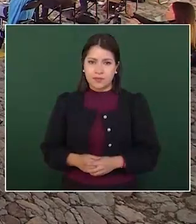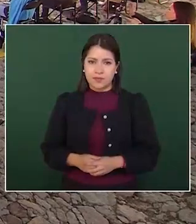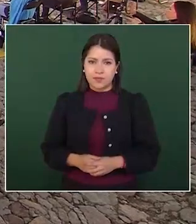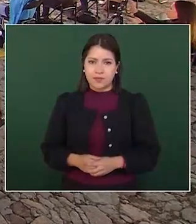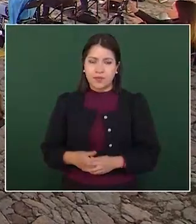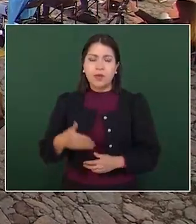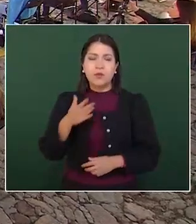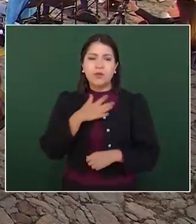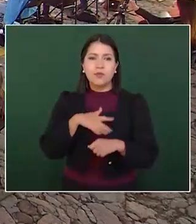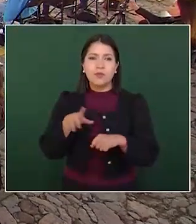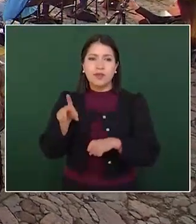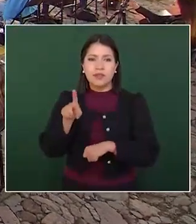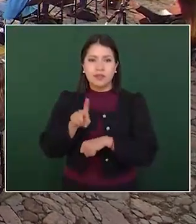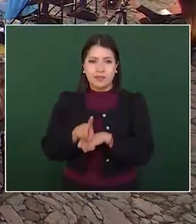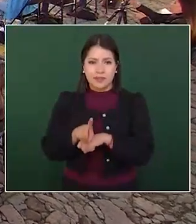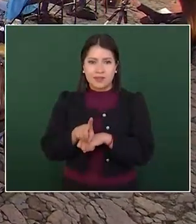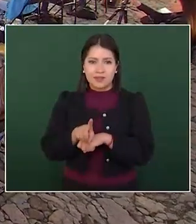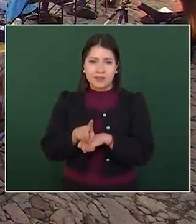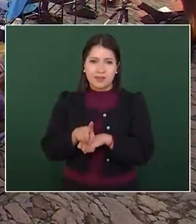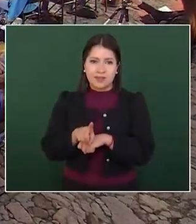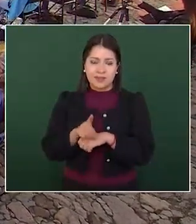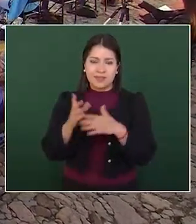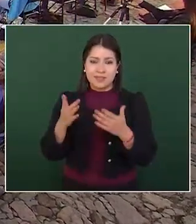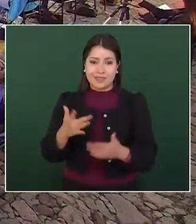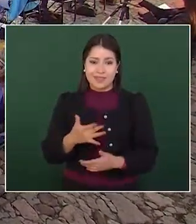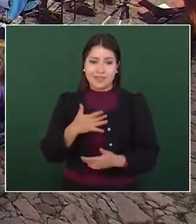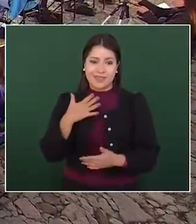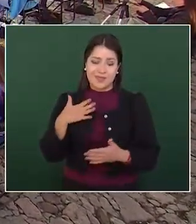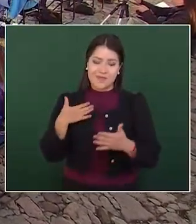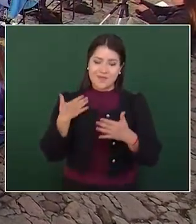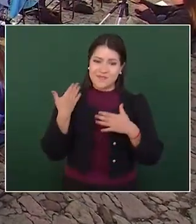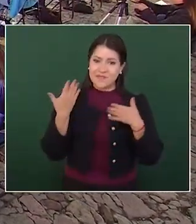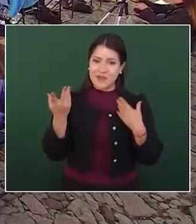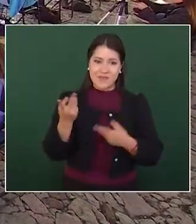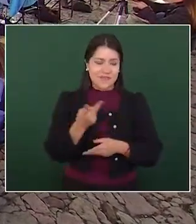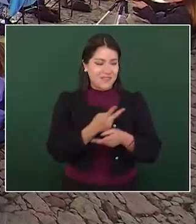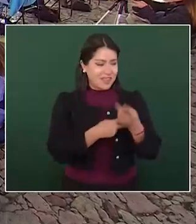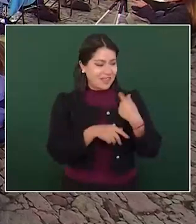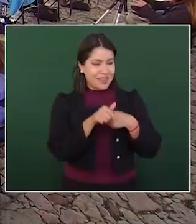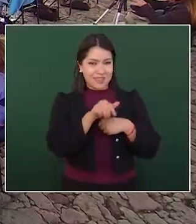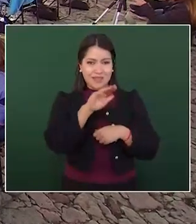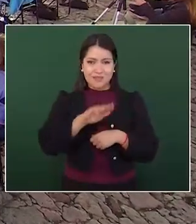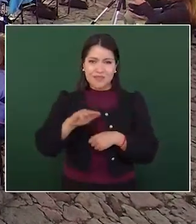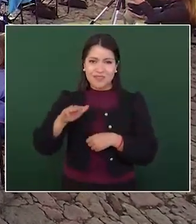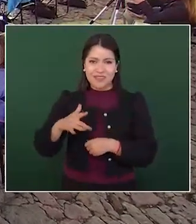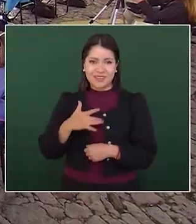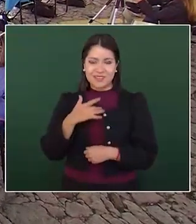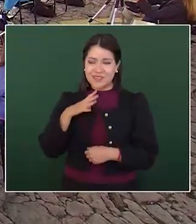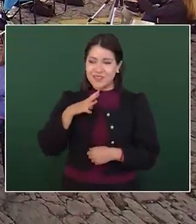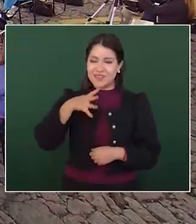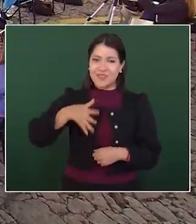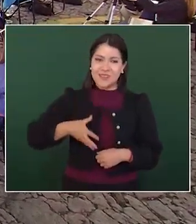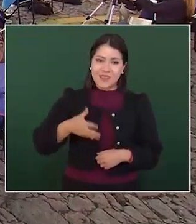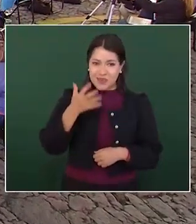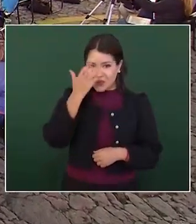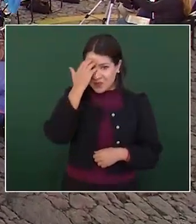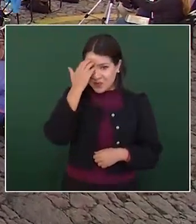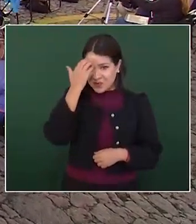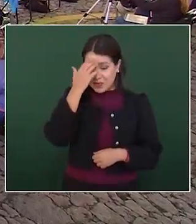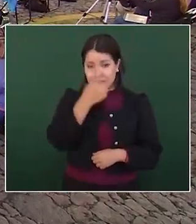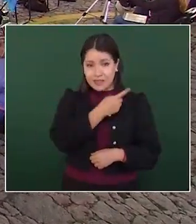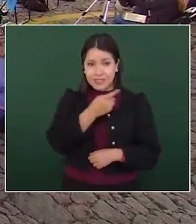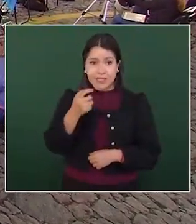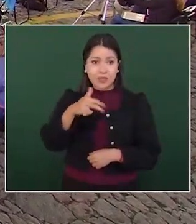Muy buenos días. Es una alegría estar en Michoacán. Tengo el orgullo de haber conocido sus 113